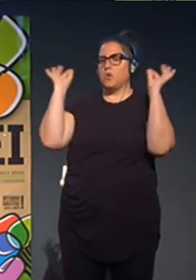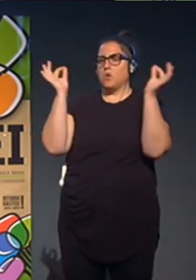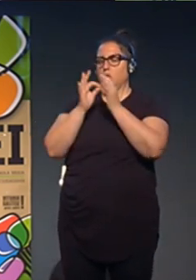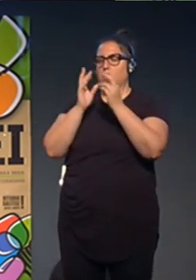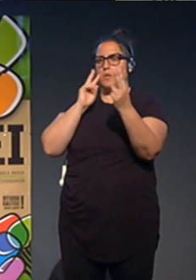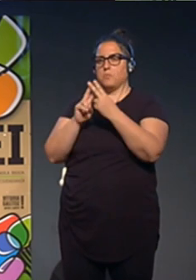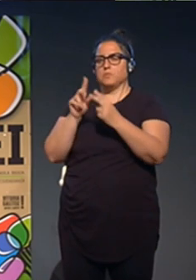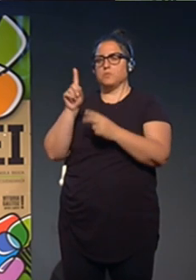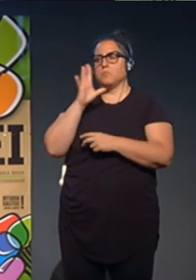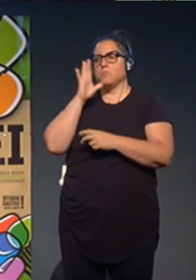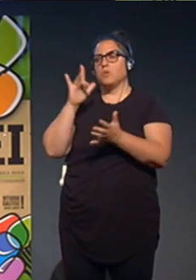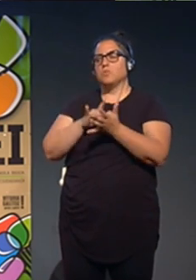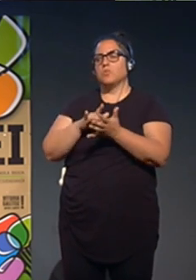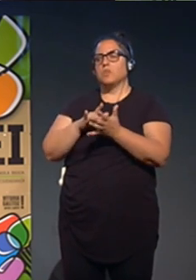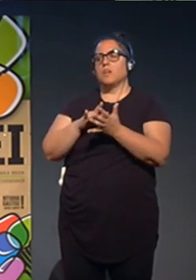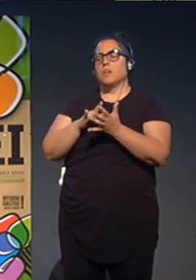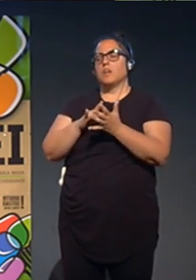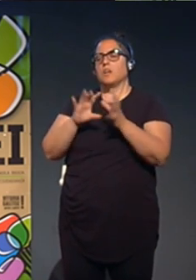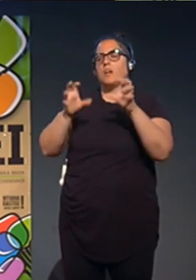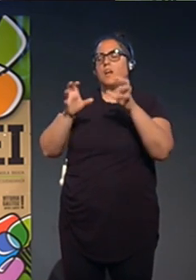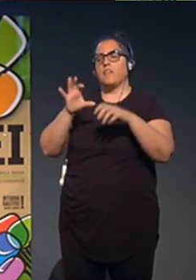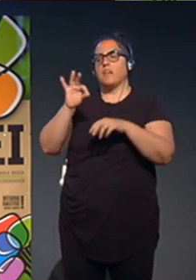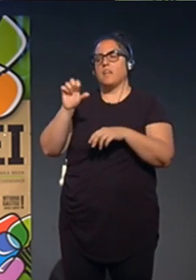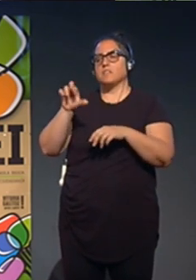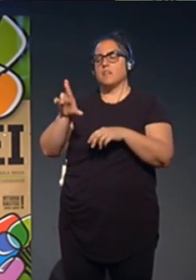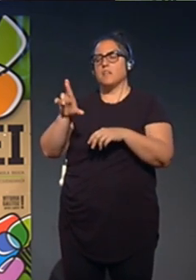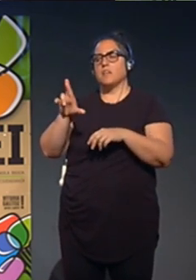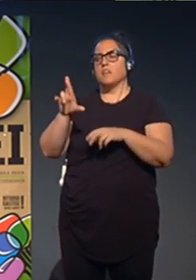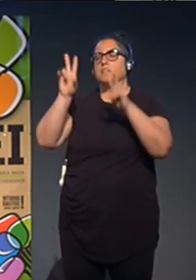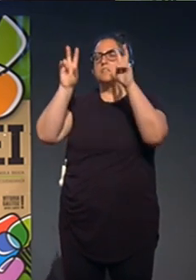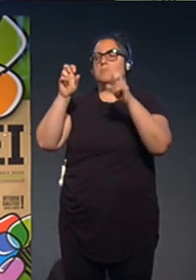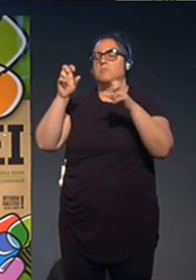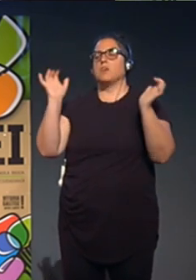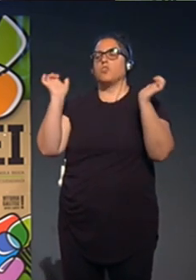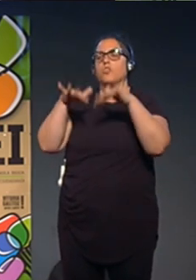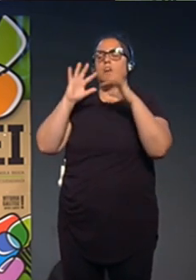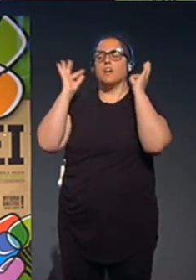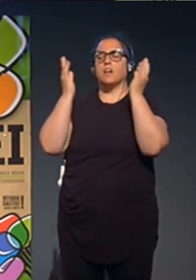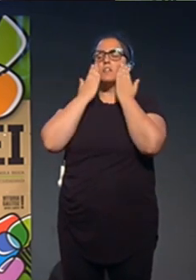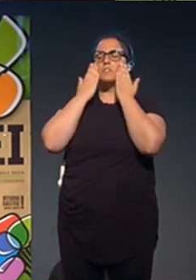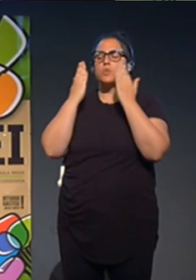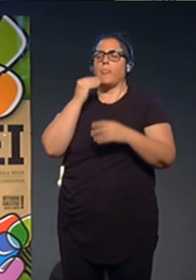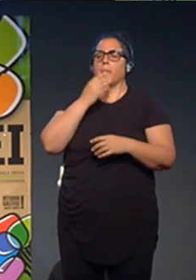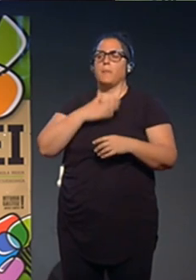reunión de estas que organiza la cadena ser sobre congresos del bienestar y tuvimos la oportunidad de comer juntos y estuvimos Charlando y